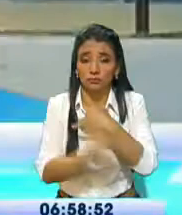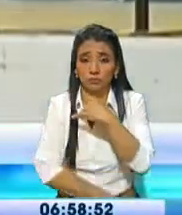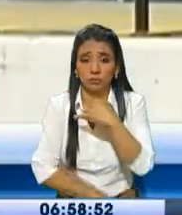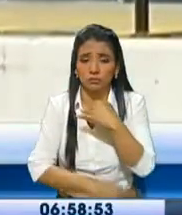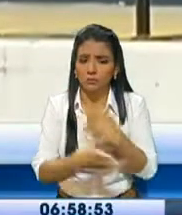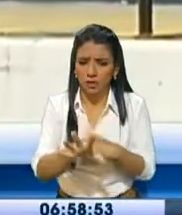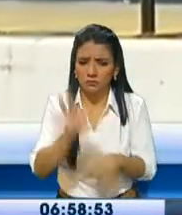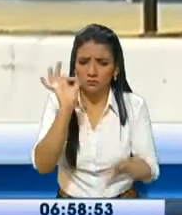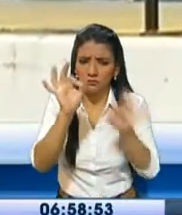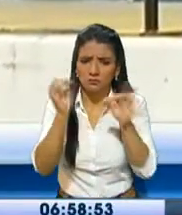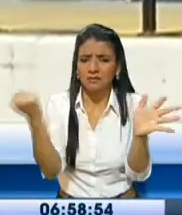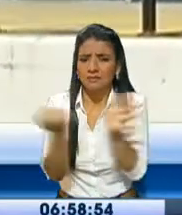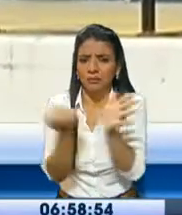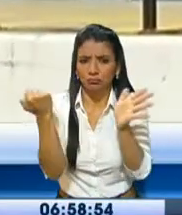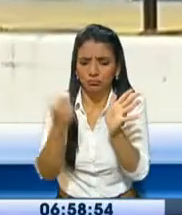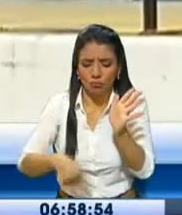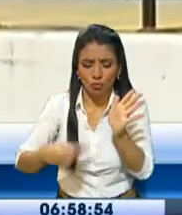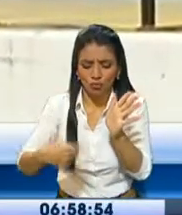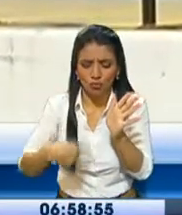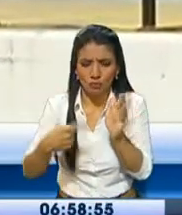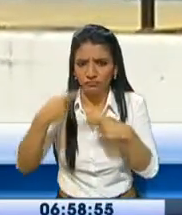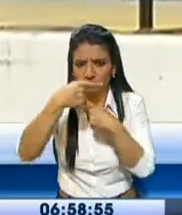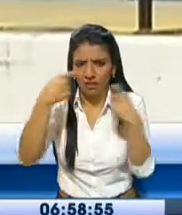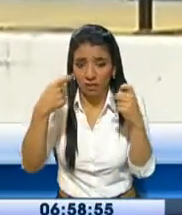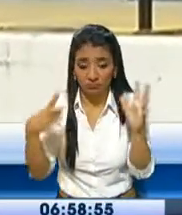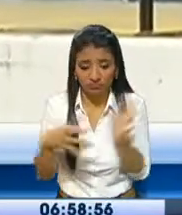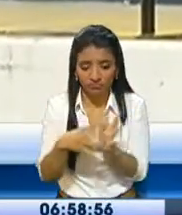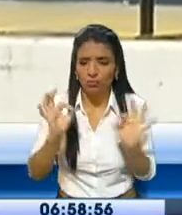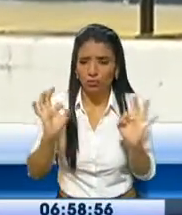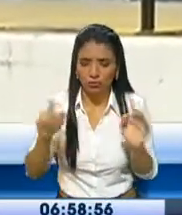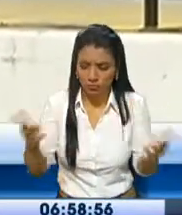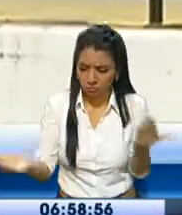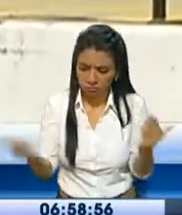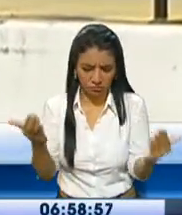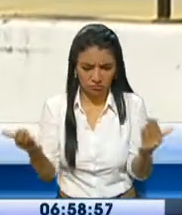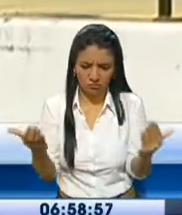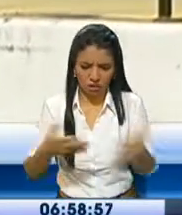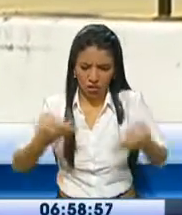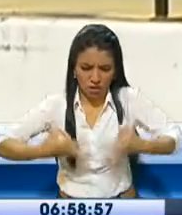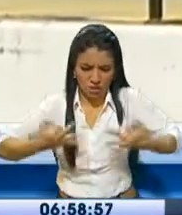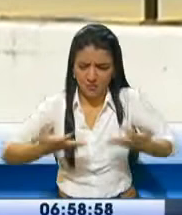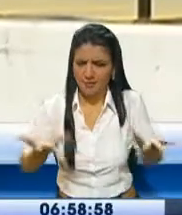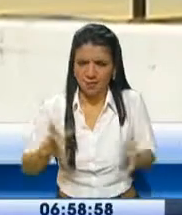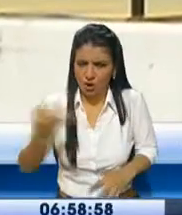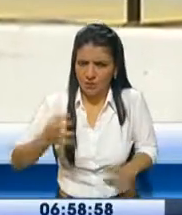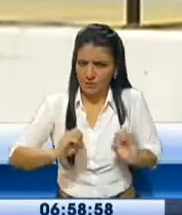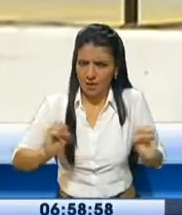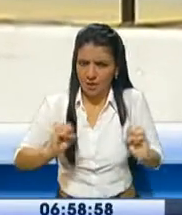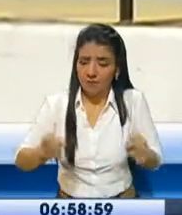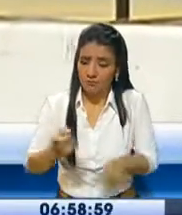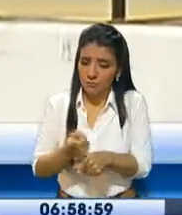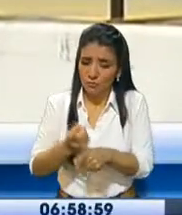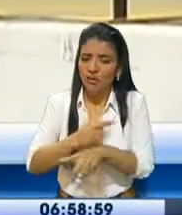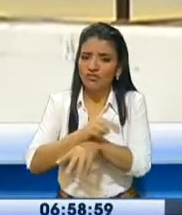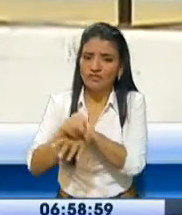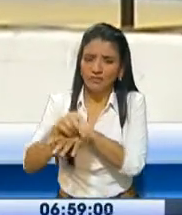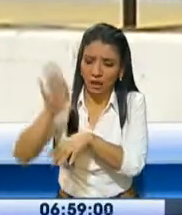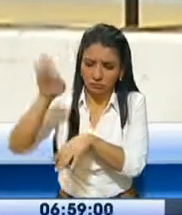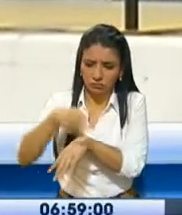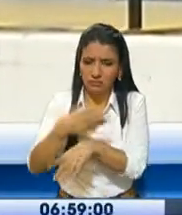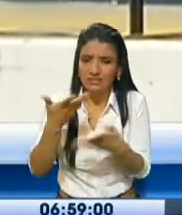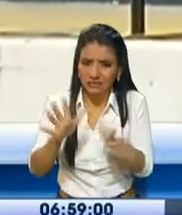los motores falsificados obviamente porque no están colocados y decirle que sus características no son originales decimos fiscal al momento contactado con